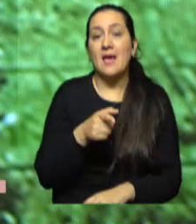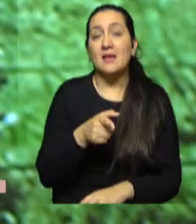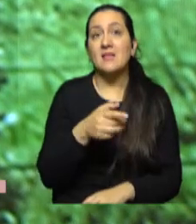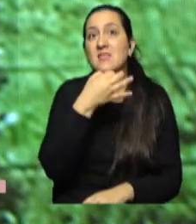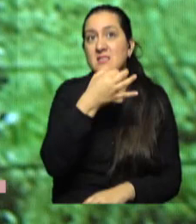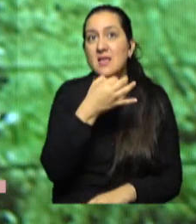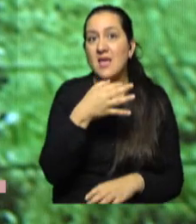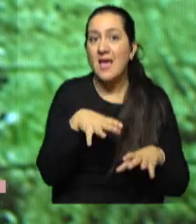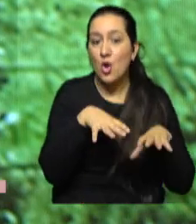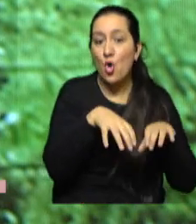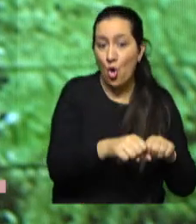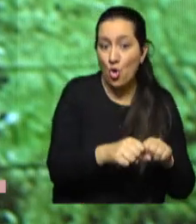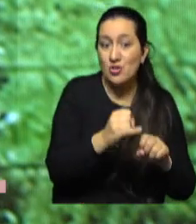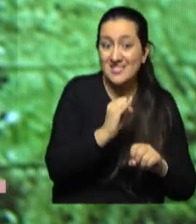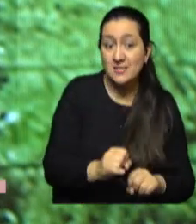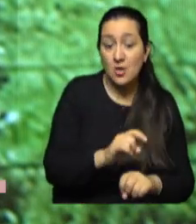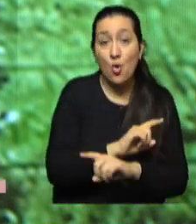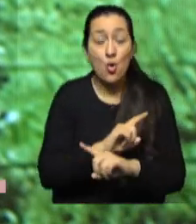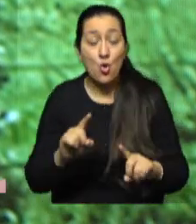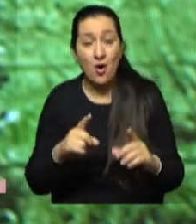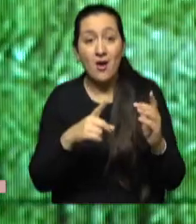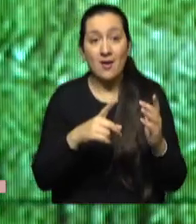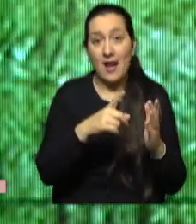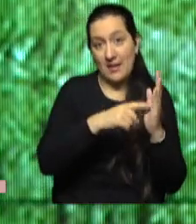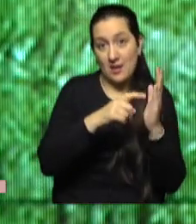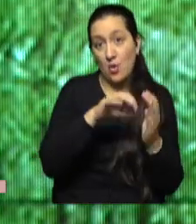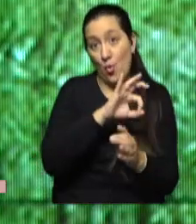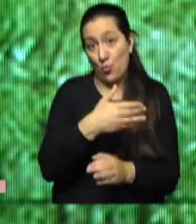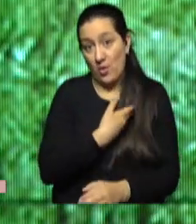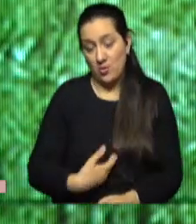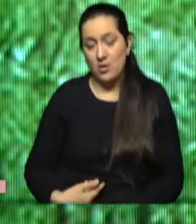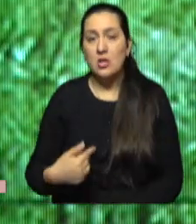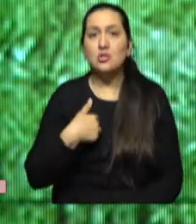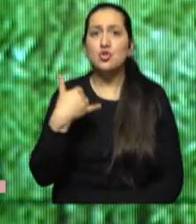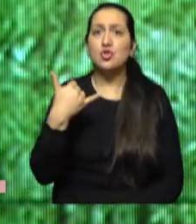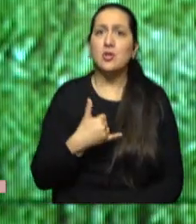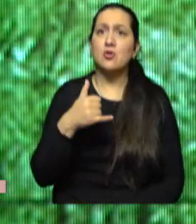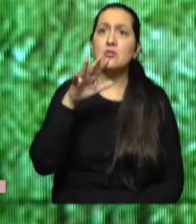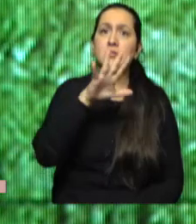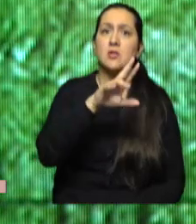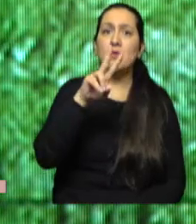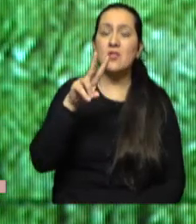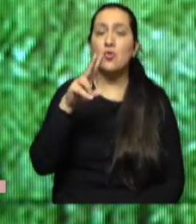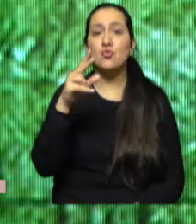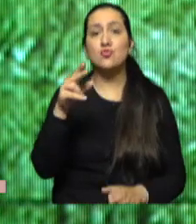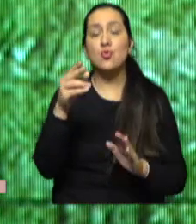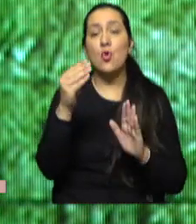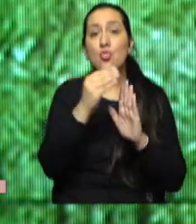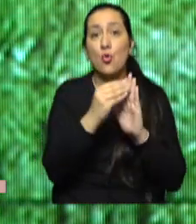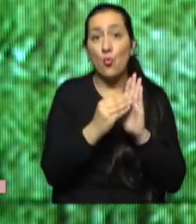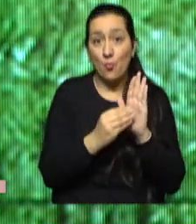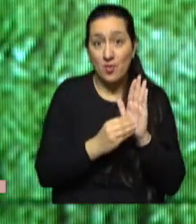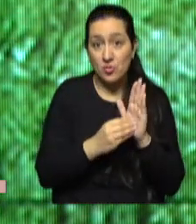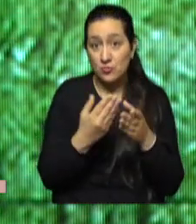es Colón o no también es difícil de hecho ahí yo tengo 52 este documentos que